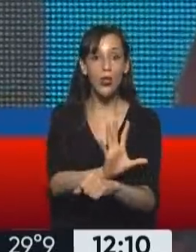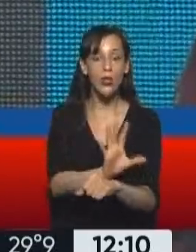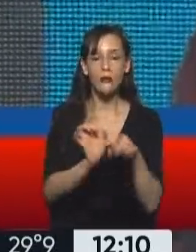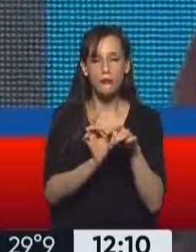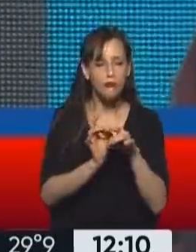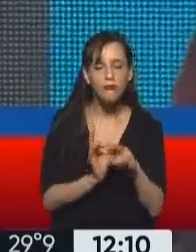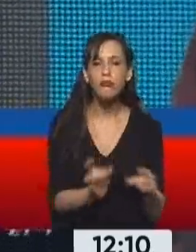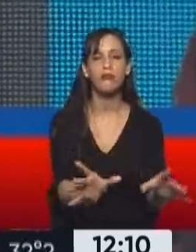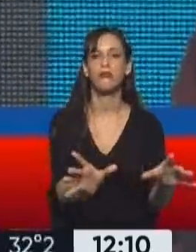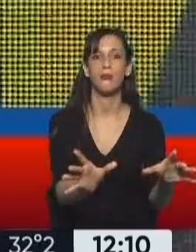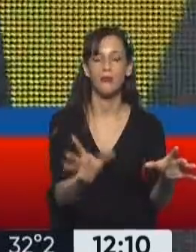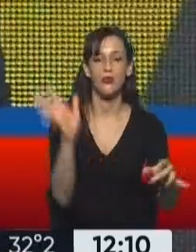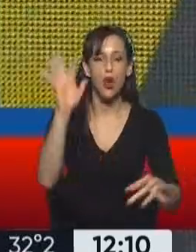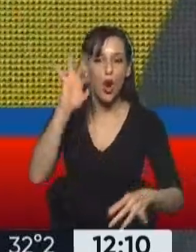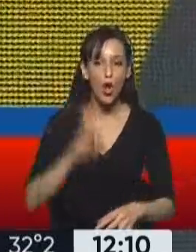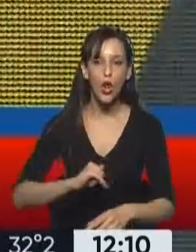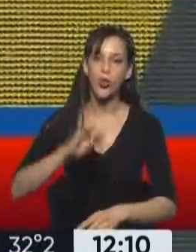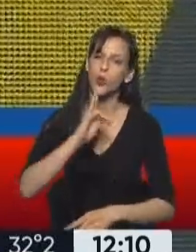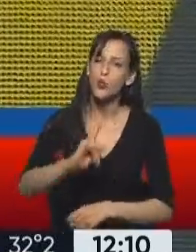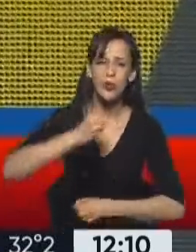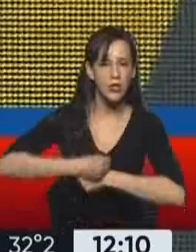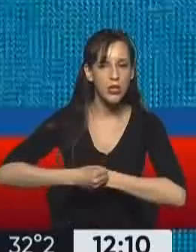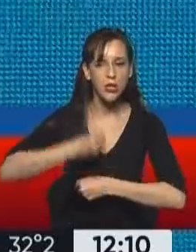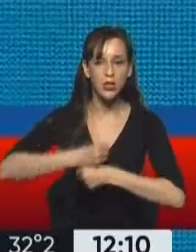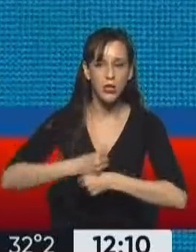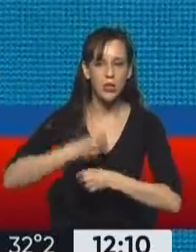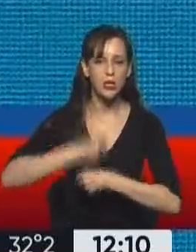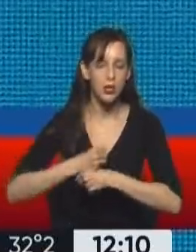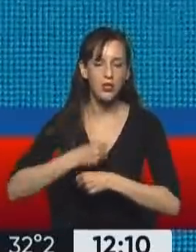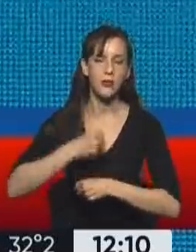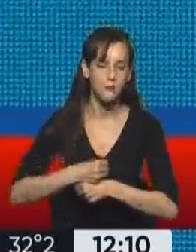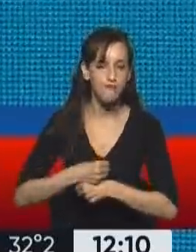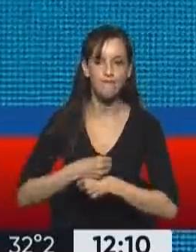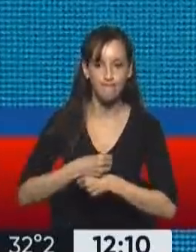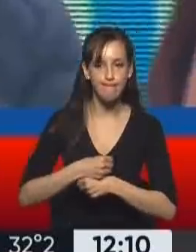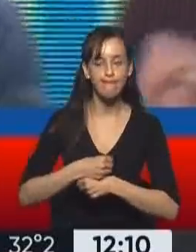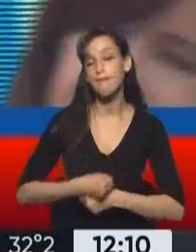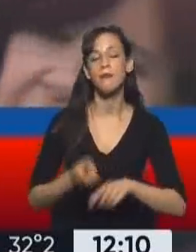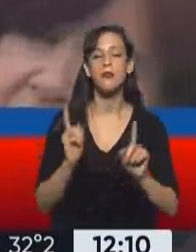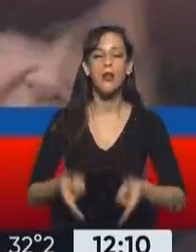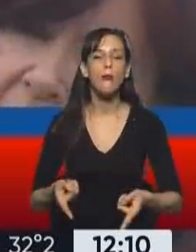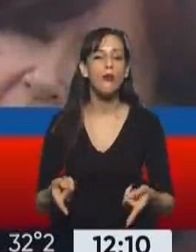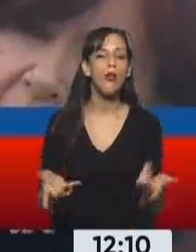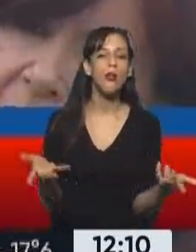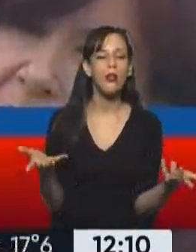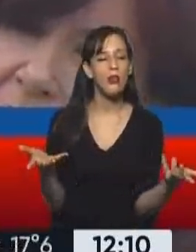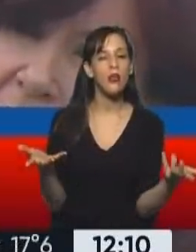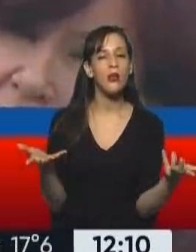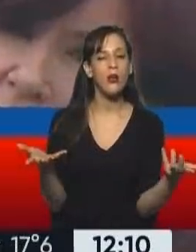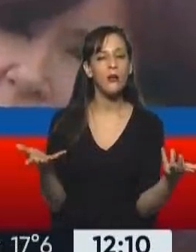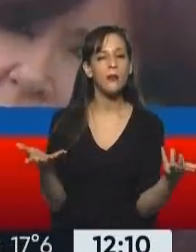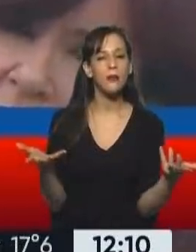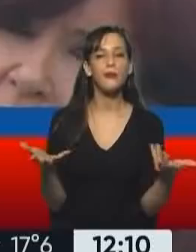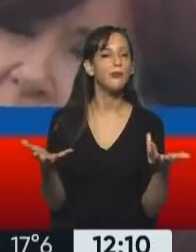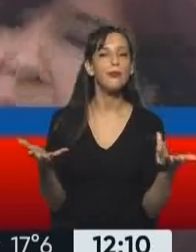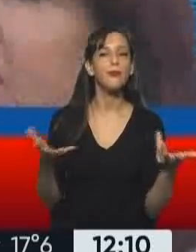cuando tenés que gobernar todos los días, cuando las imágenes que te llegan desde